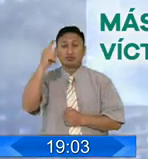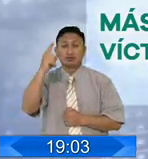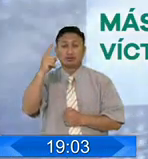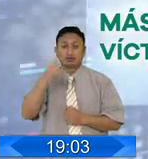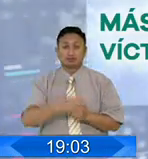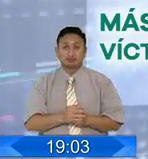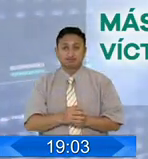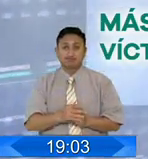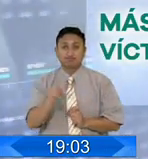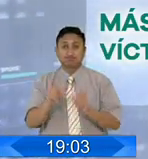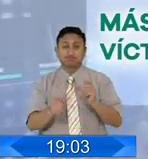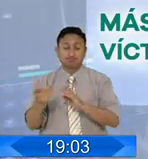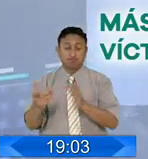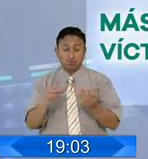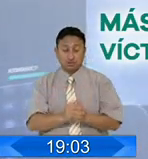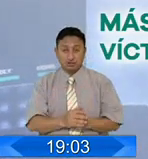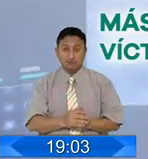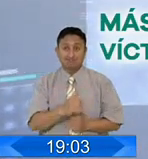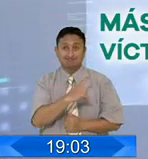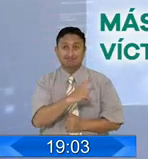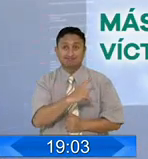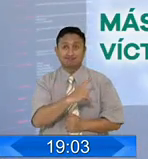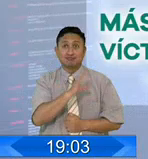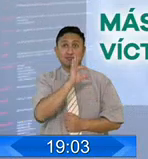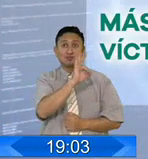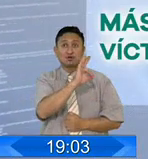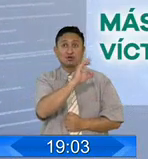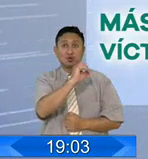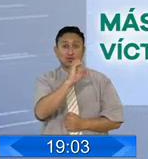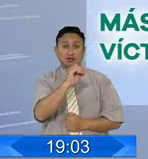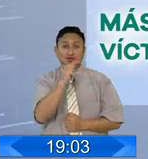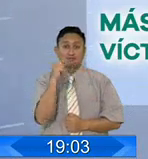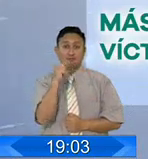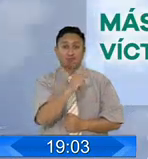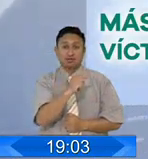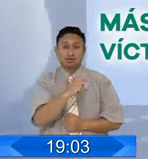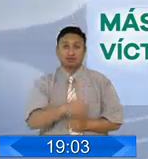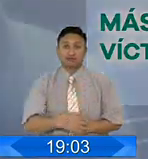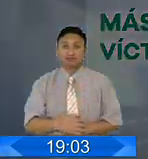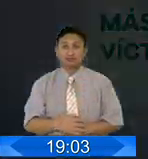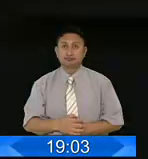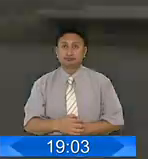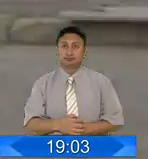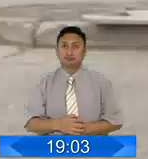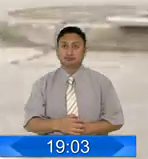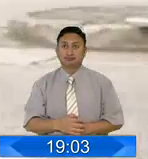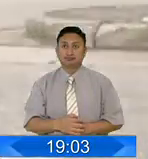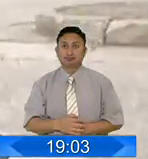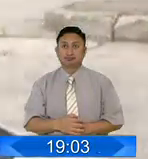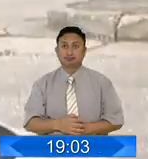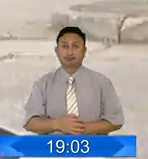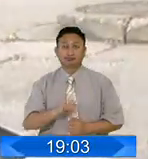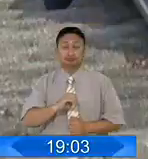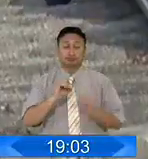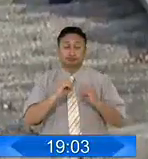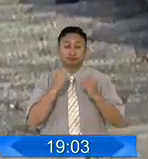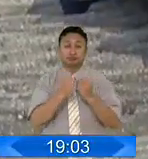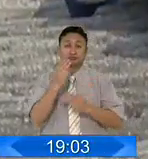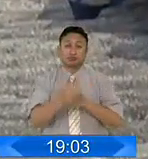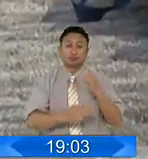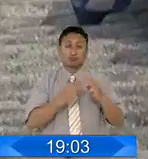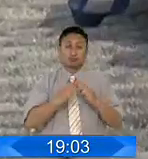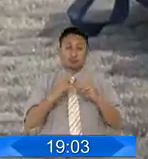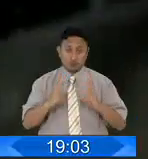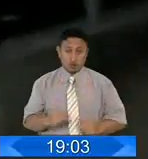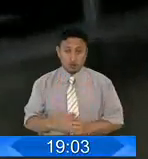las víctimas mortales superan las 900.000. Ante todo esto, la Organización Mundial de la